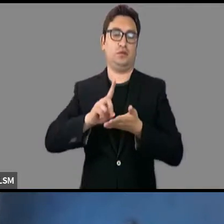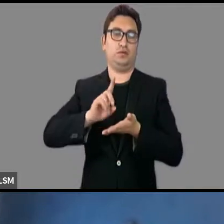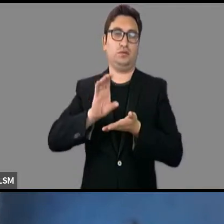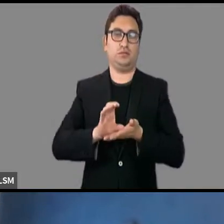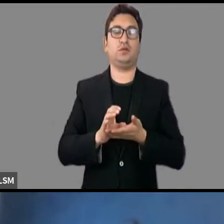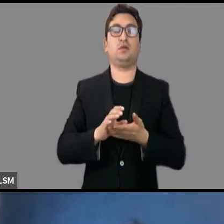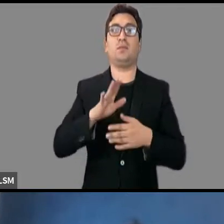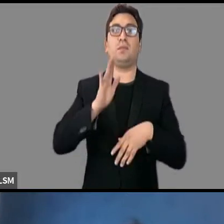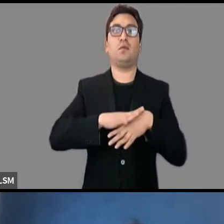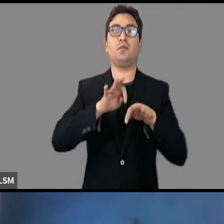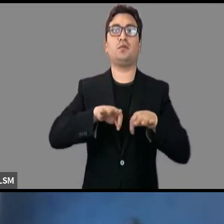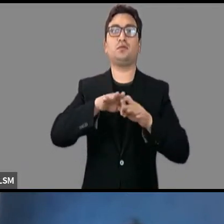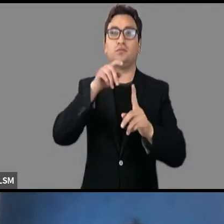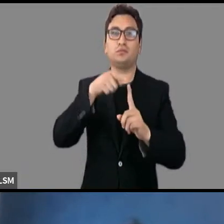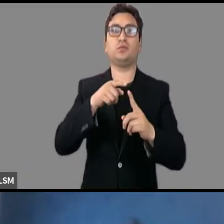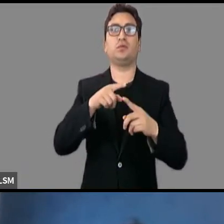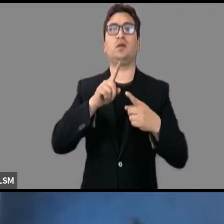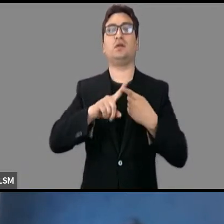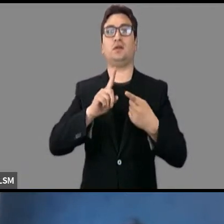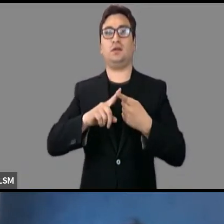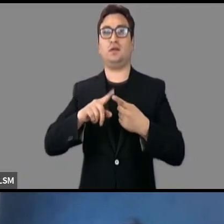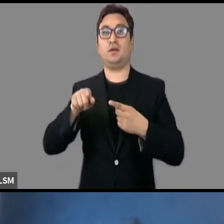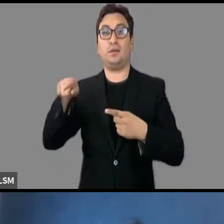jurídica y al de representante especial.